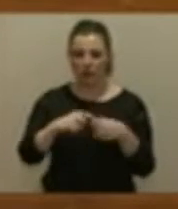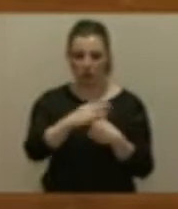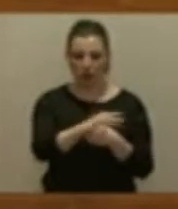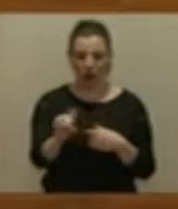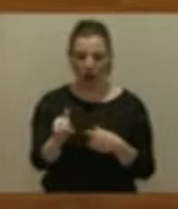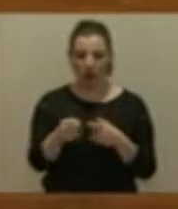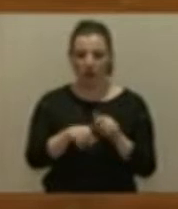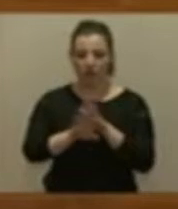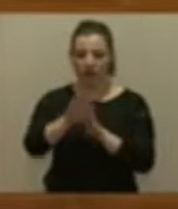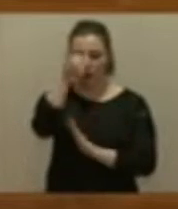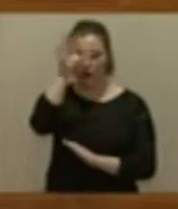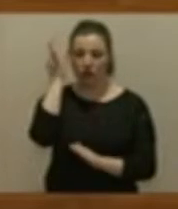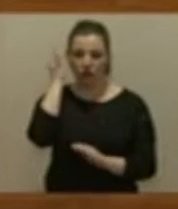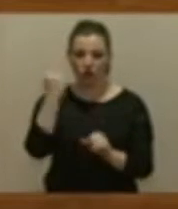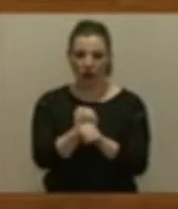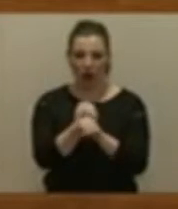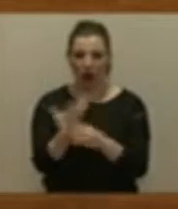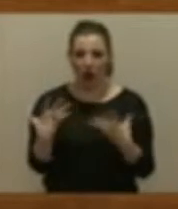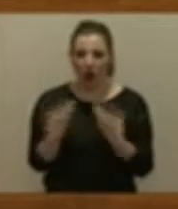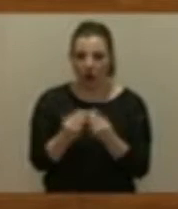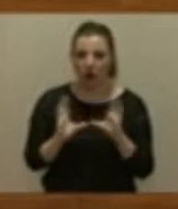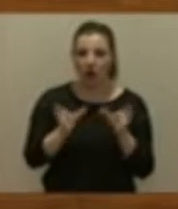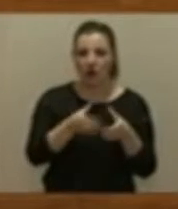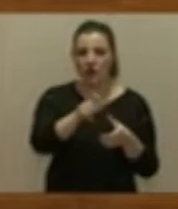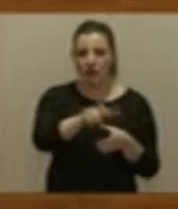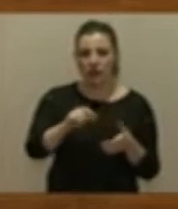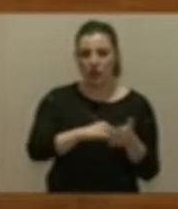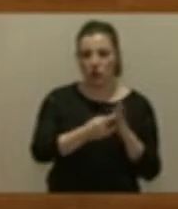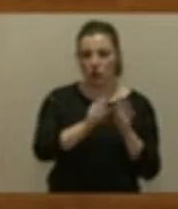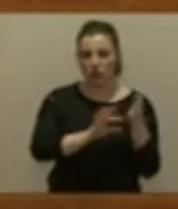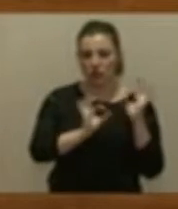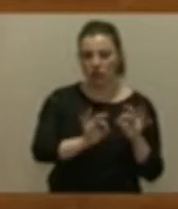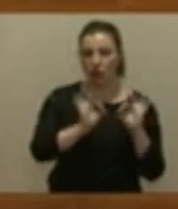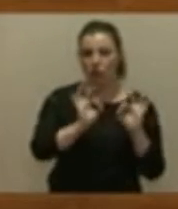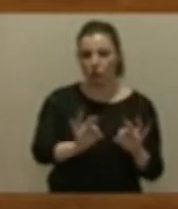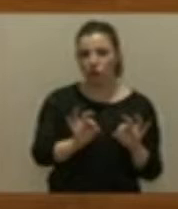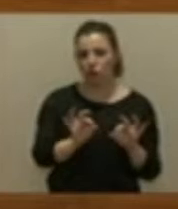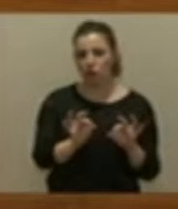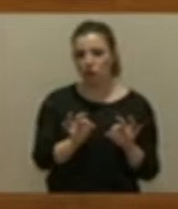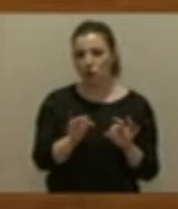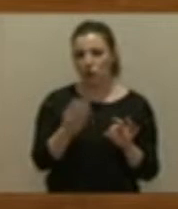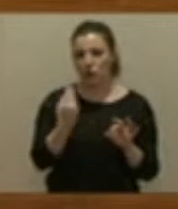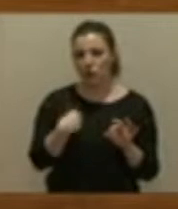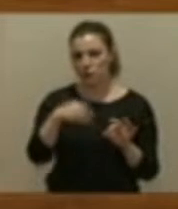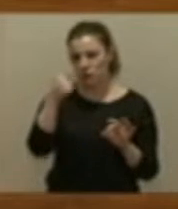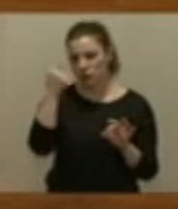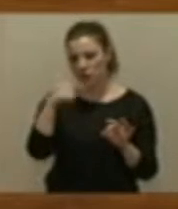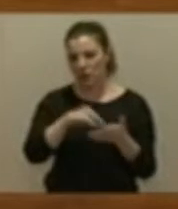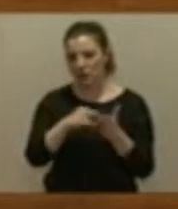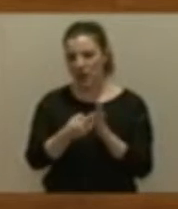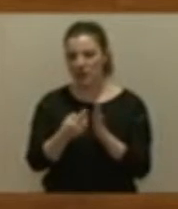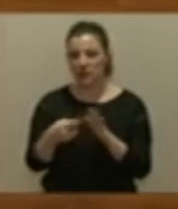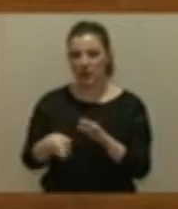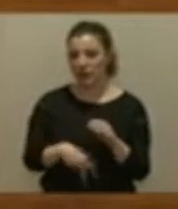que los vecinos y vecinas trabajaran conjuntamente con los técnicos especialistas antes de tener las líneas maestras de los planes generales de